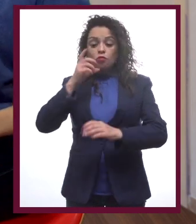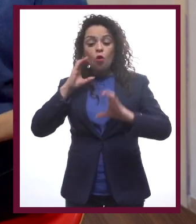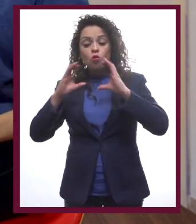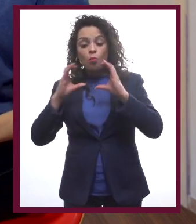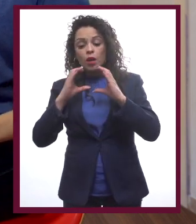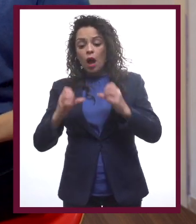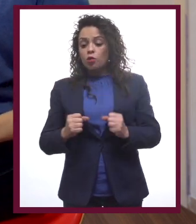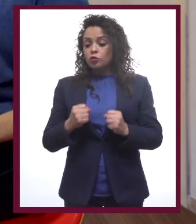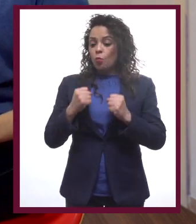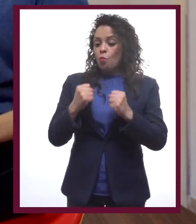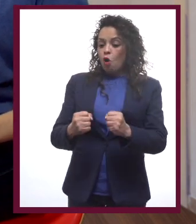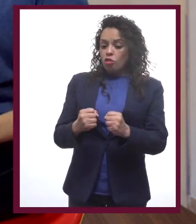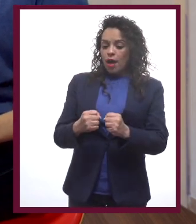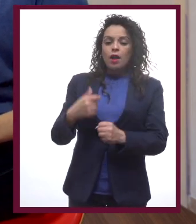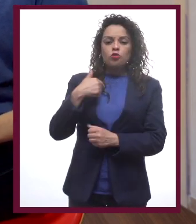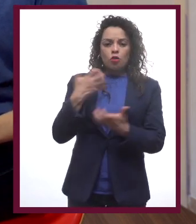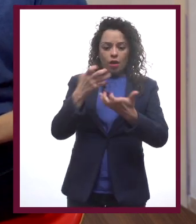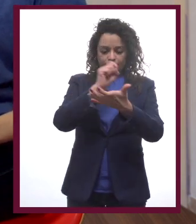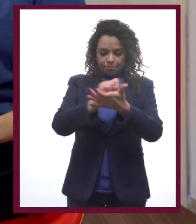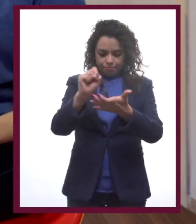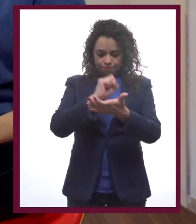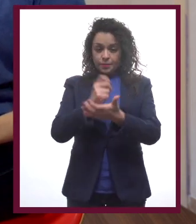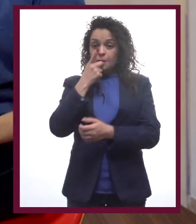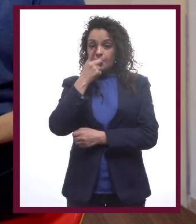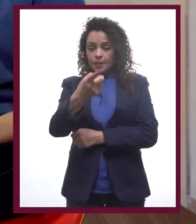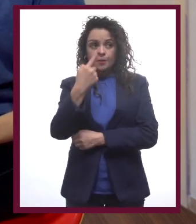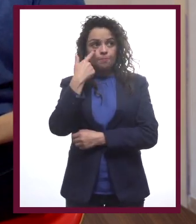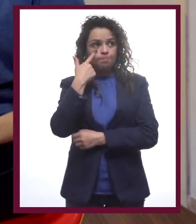Comunicación y Poder, escribo: